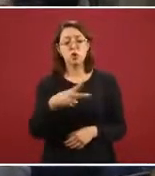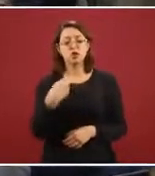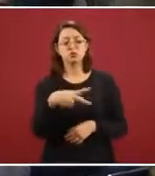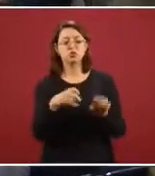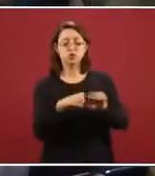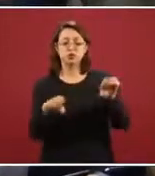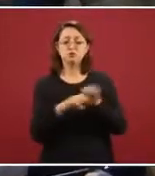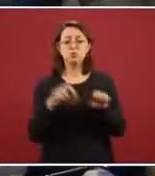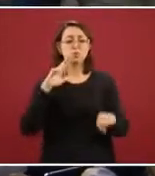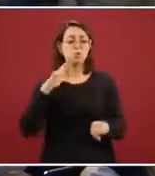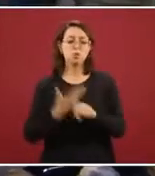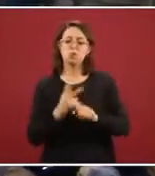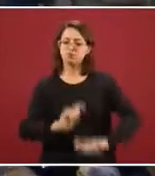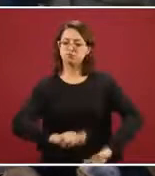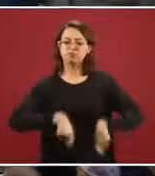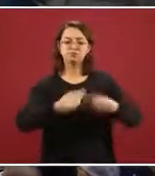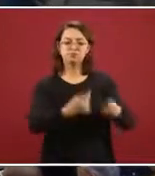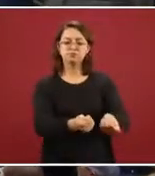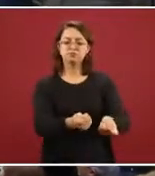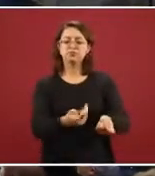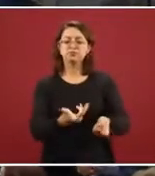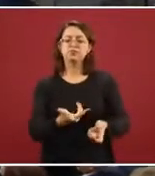para qué